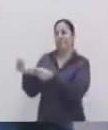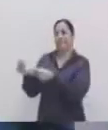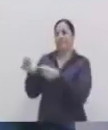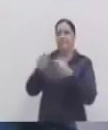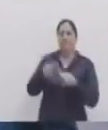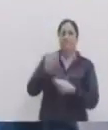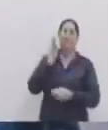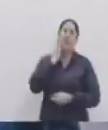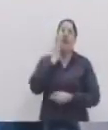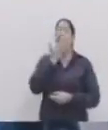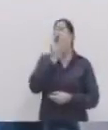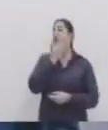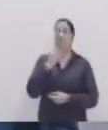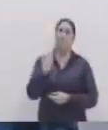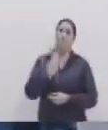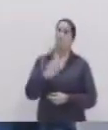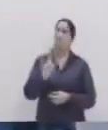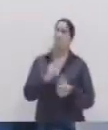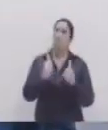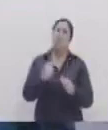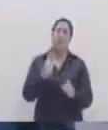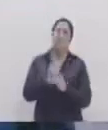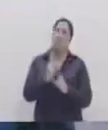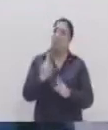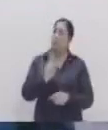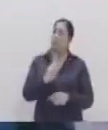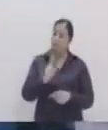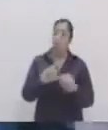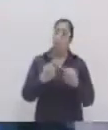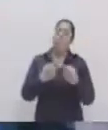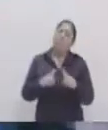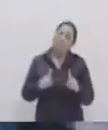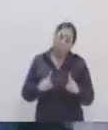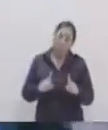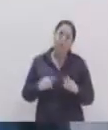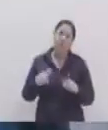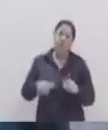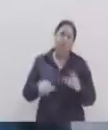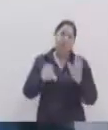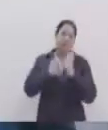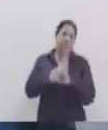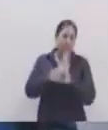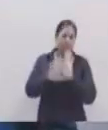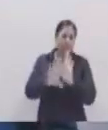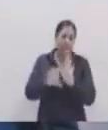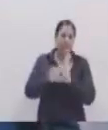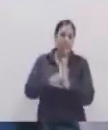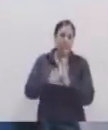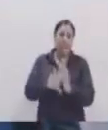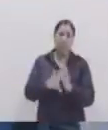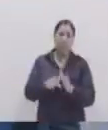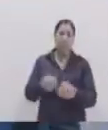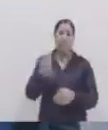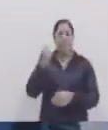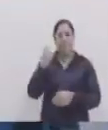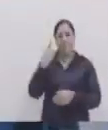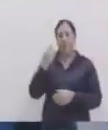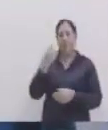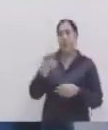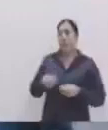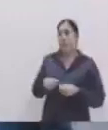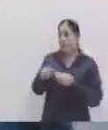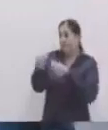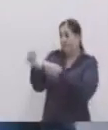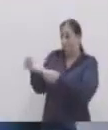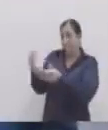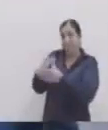correcto, porque definitivamente no lo es. Pero para efectos prácticos sí funciona. ¿Entiendes? Sí.